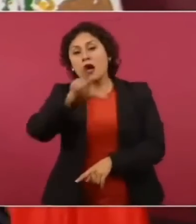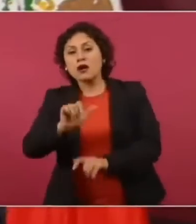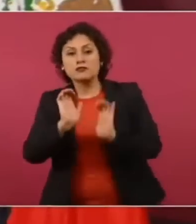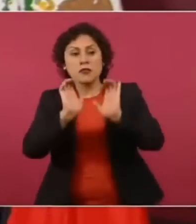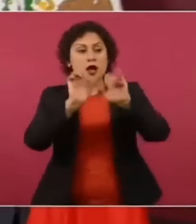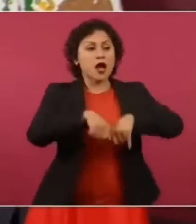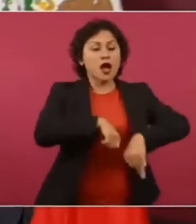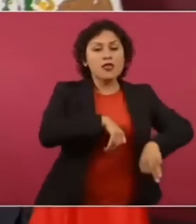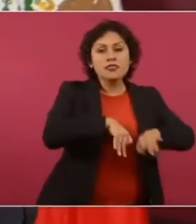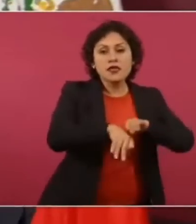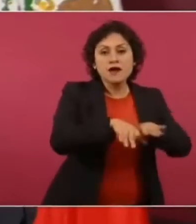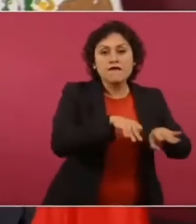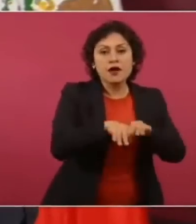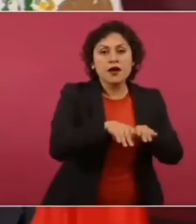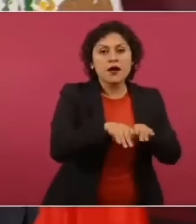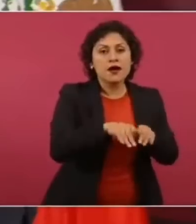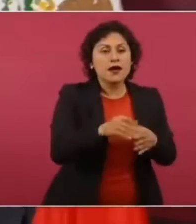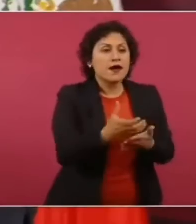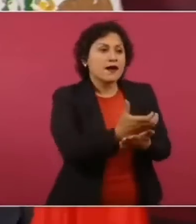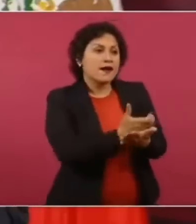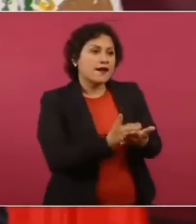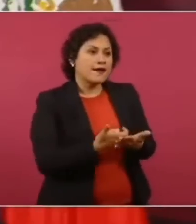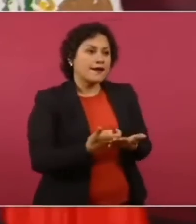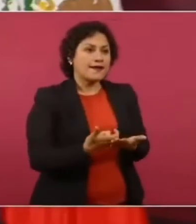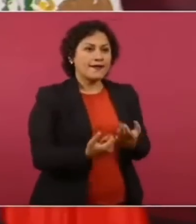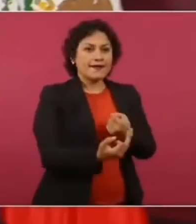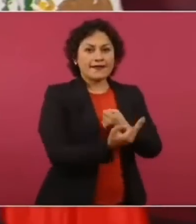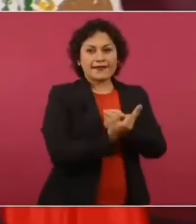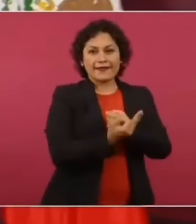porque viven colmados de atenciones, de privilegios,